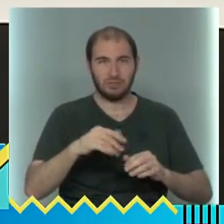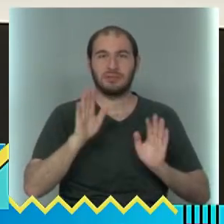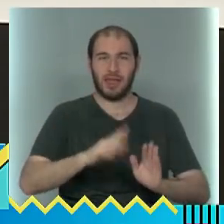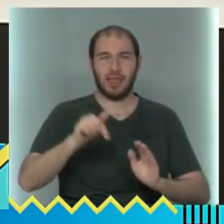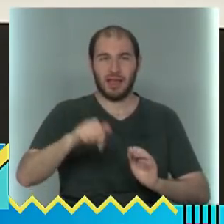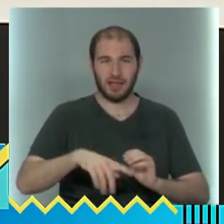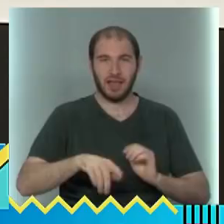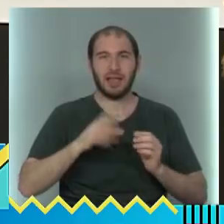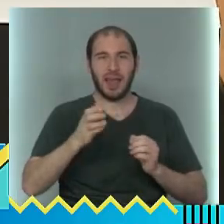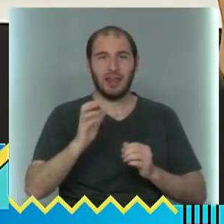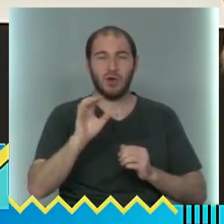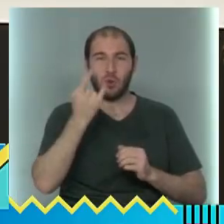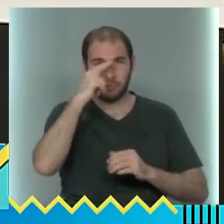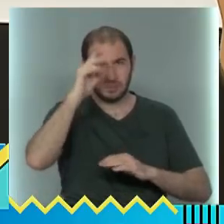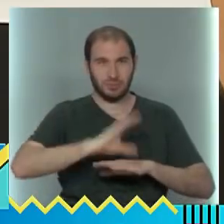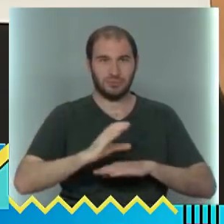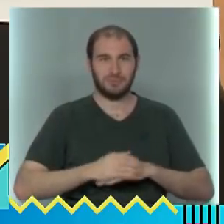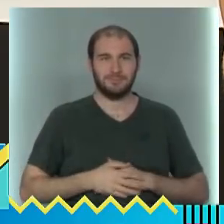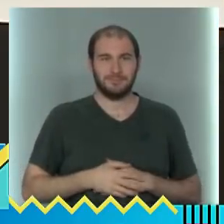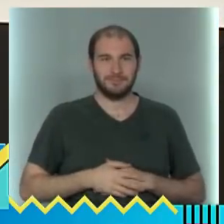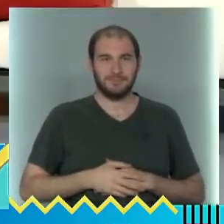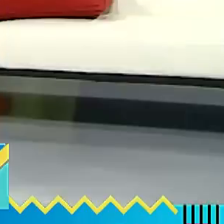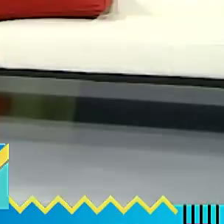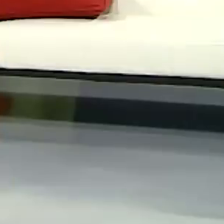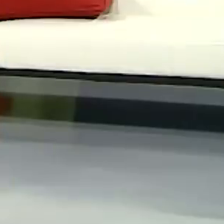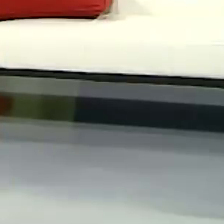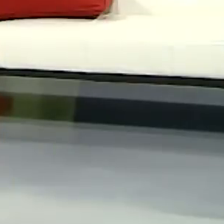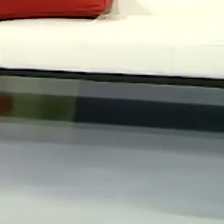Quédate con nosotros, estamos en el canal de la Universidad Nacional de Cuyo.